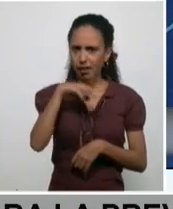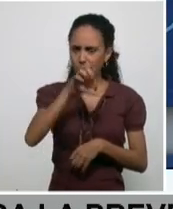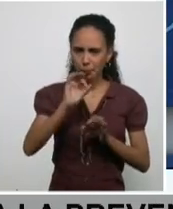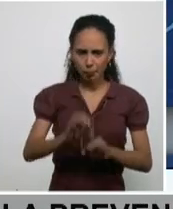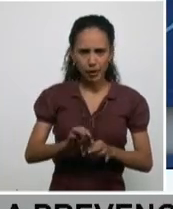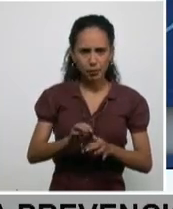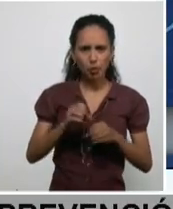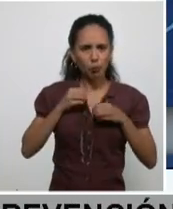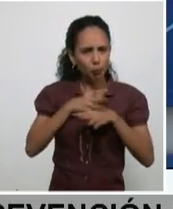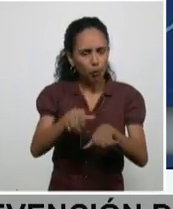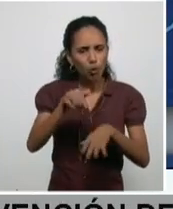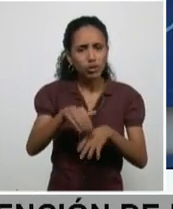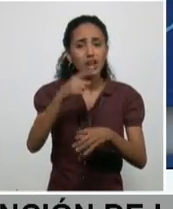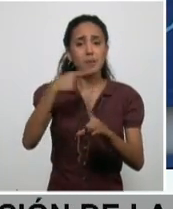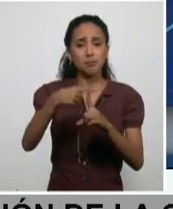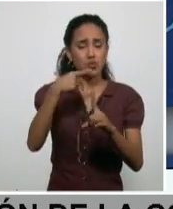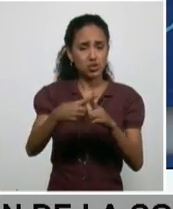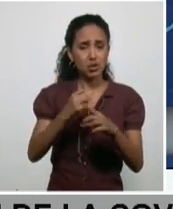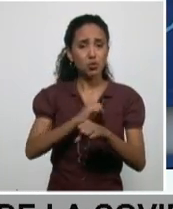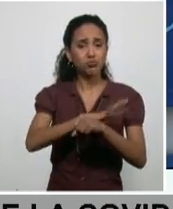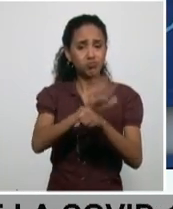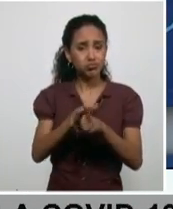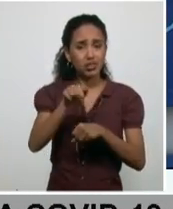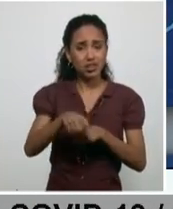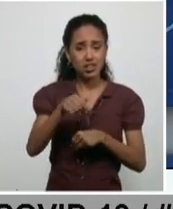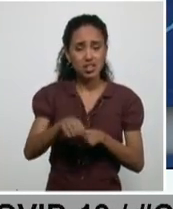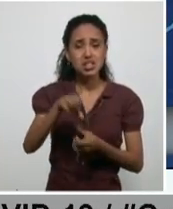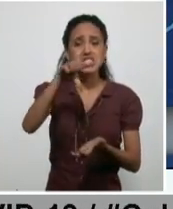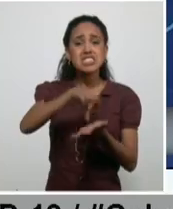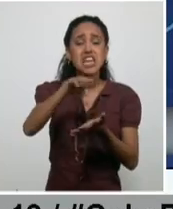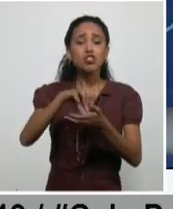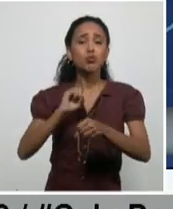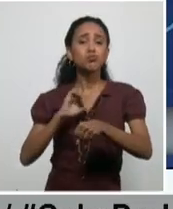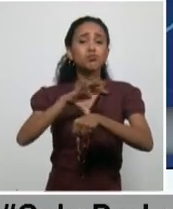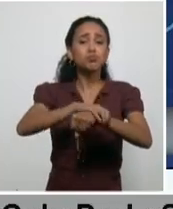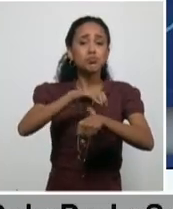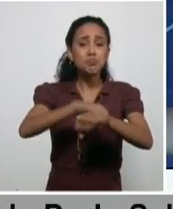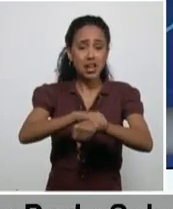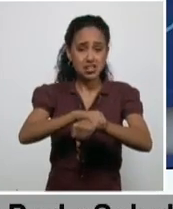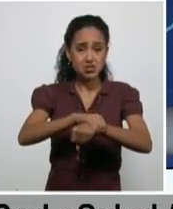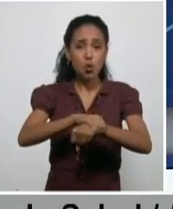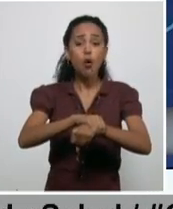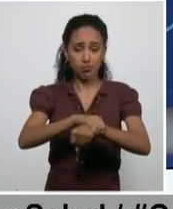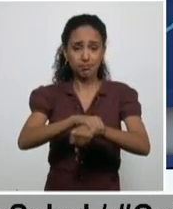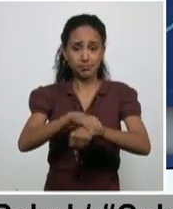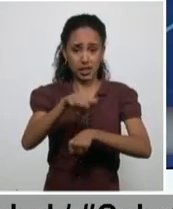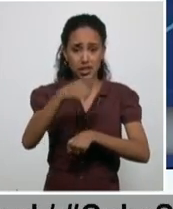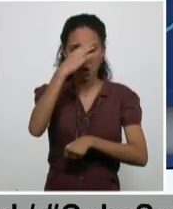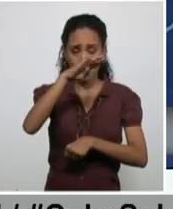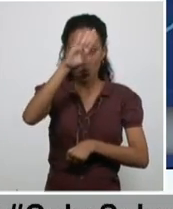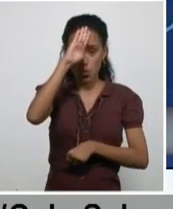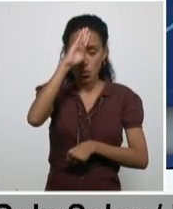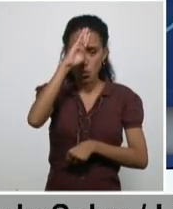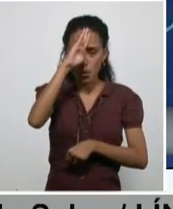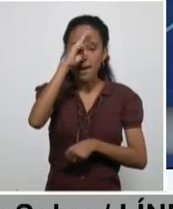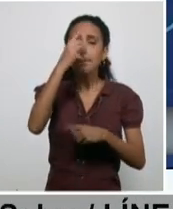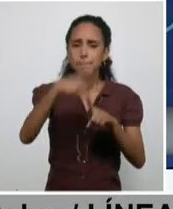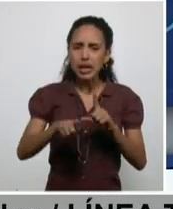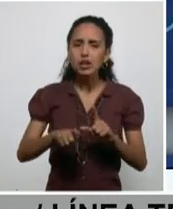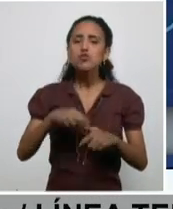casos confirmados de la COVID-19 en centros penitenciarios del país, y se toman un grupo de medidas que explicó